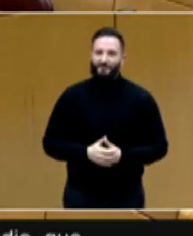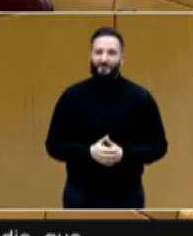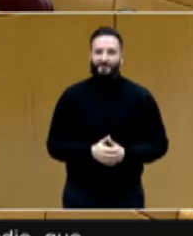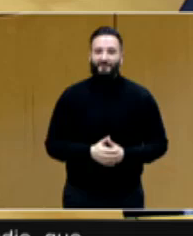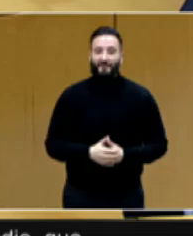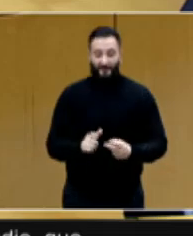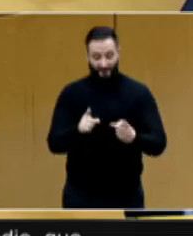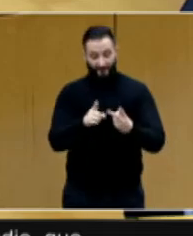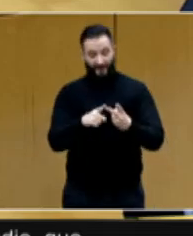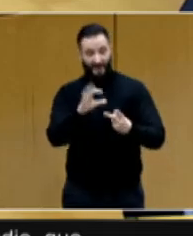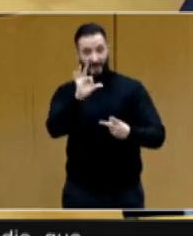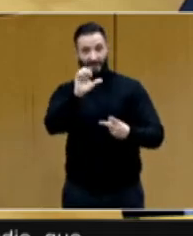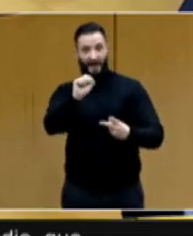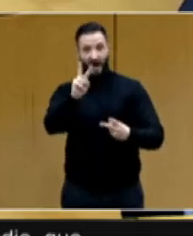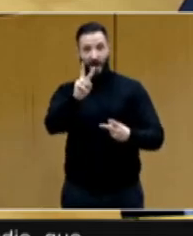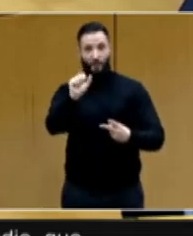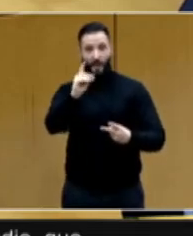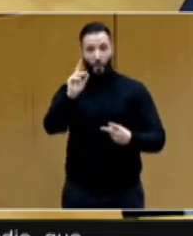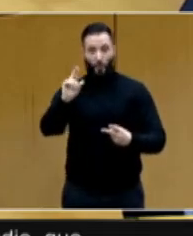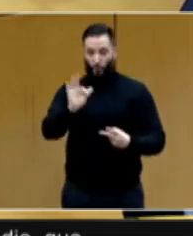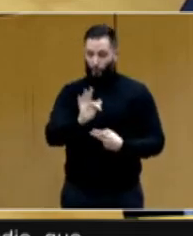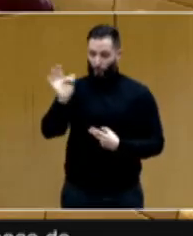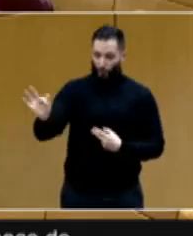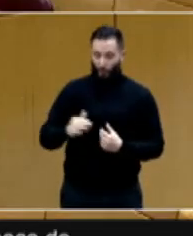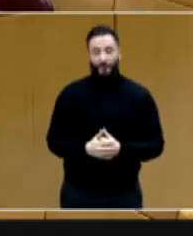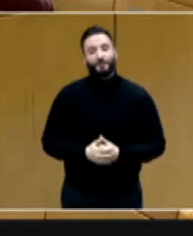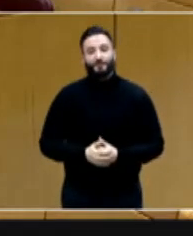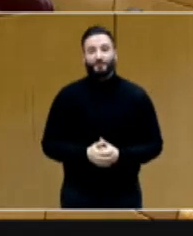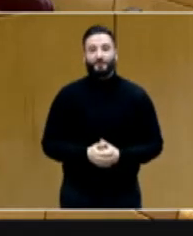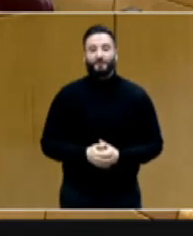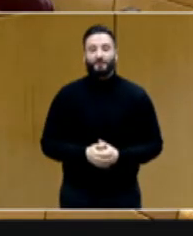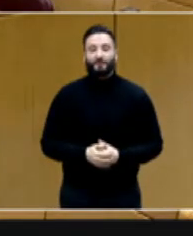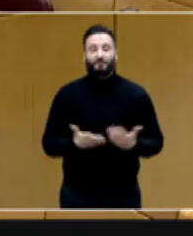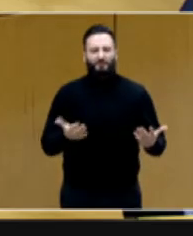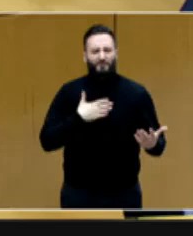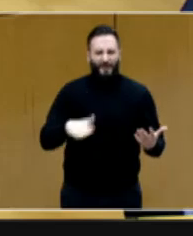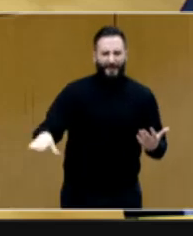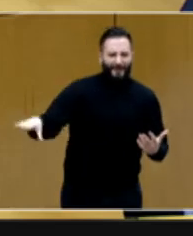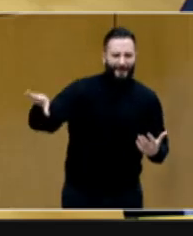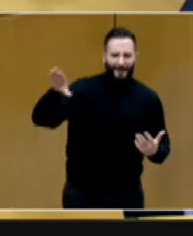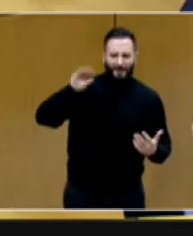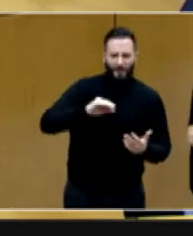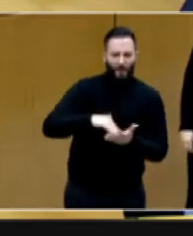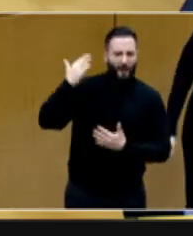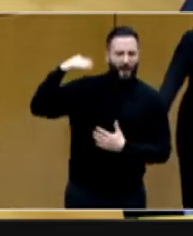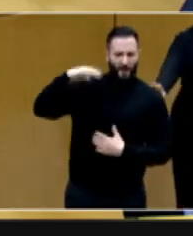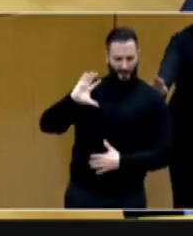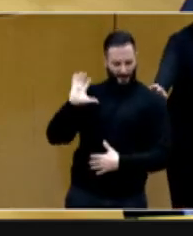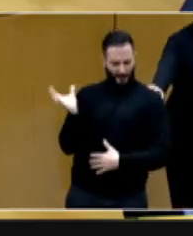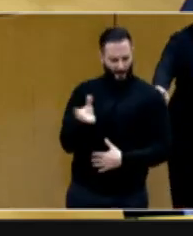Salvador Esto va para ti tengo entendido que no te habían incapacitado antes